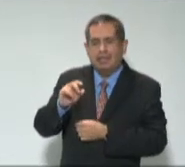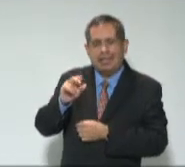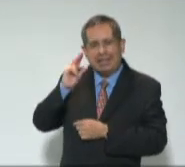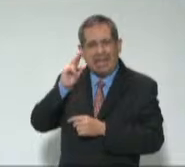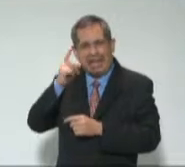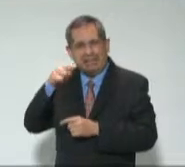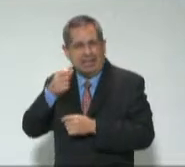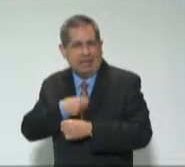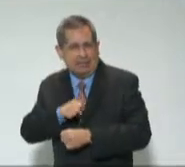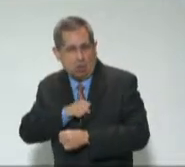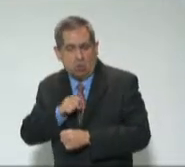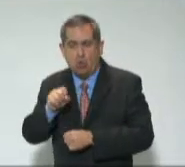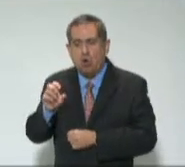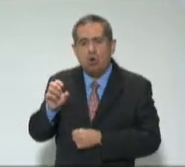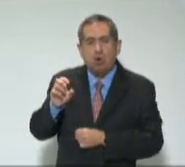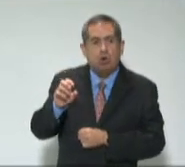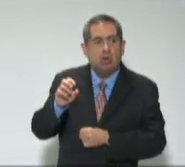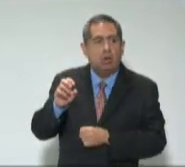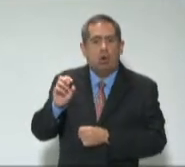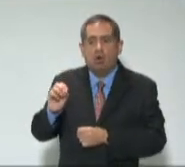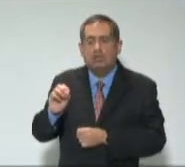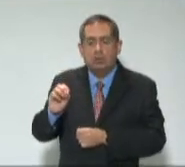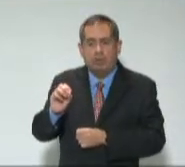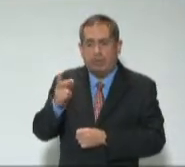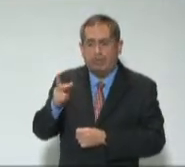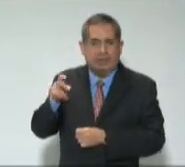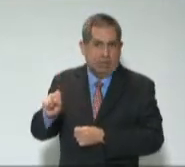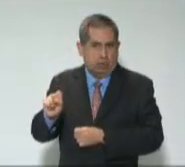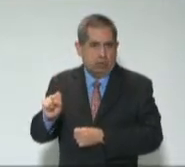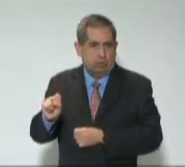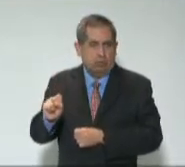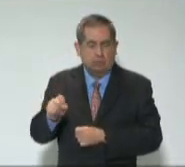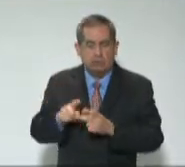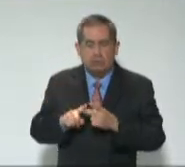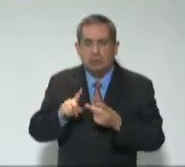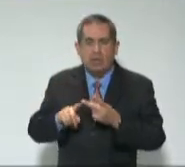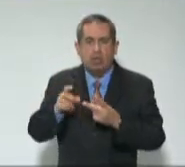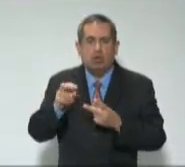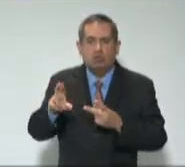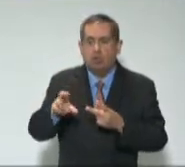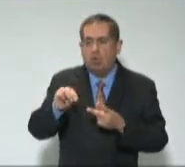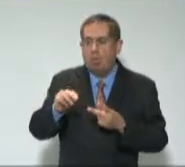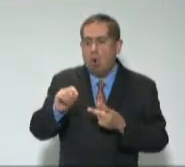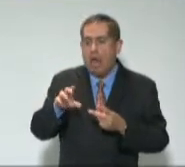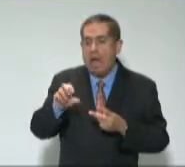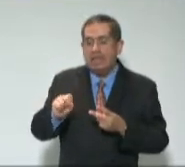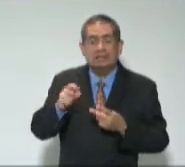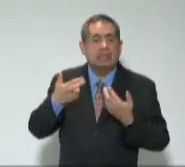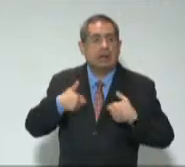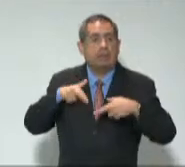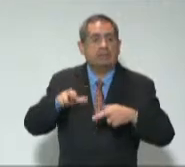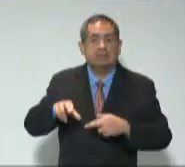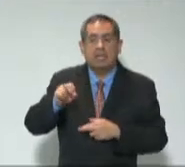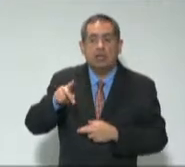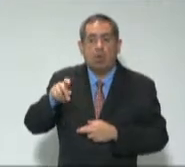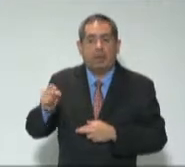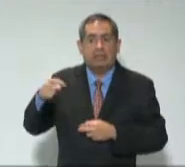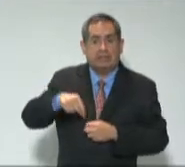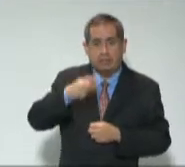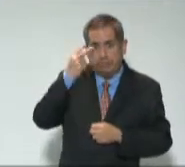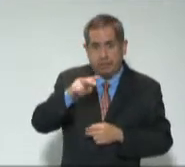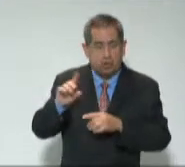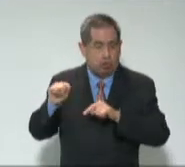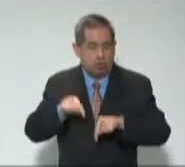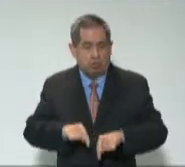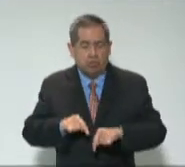la salud de la organización Panamericana de la salud y al Dr Cristian Roberto Morales representante en México de la Ops por